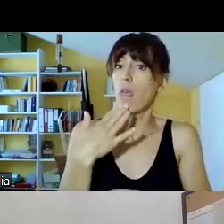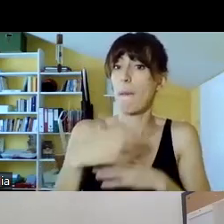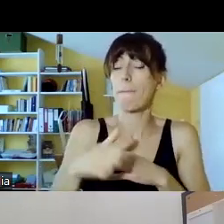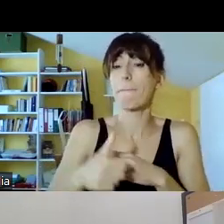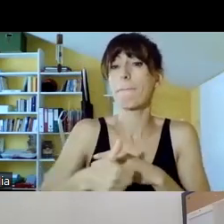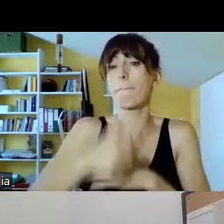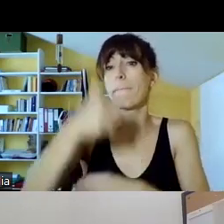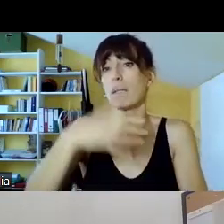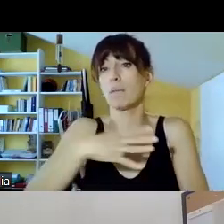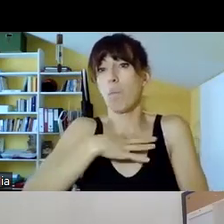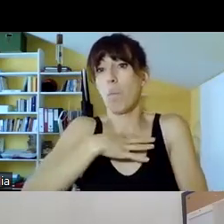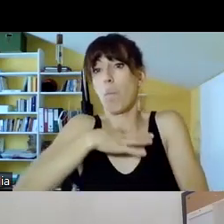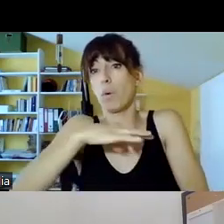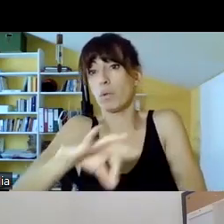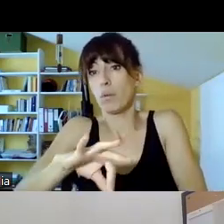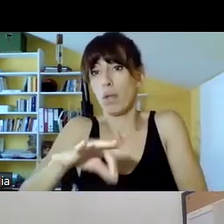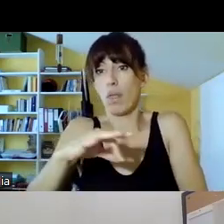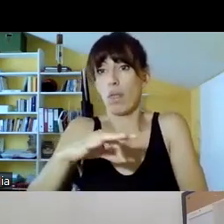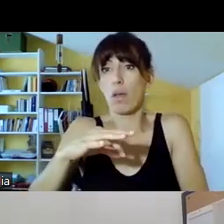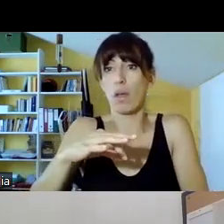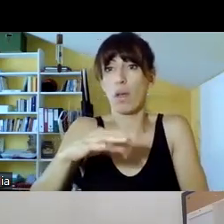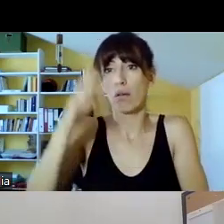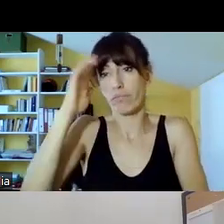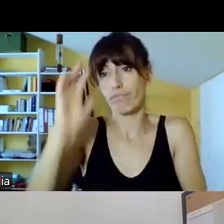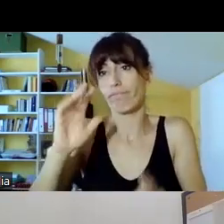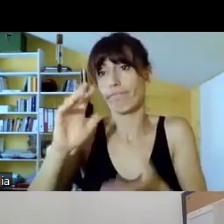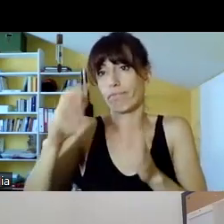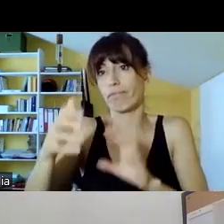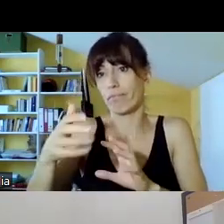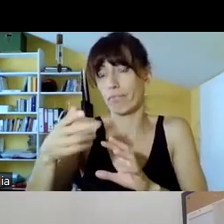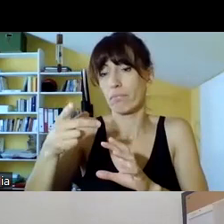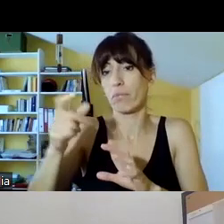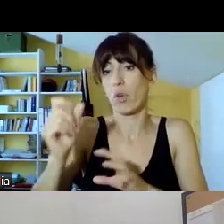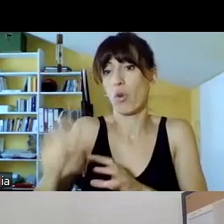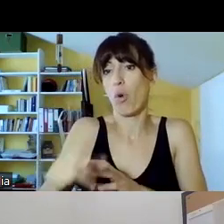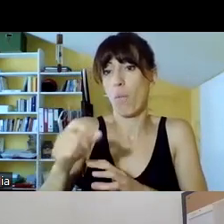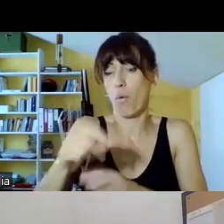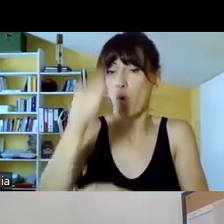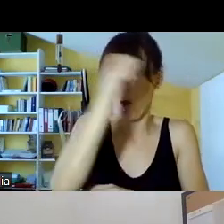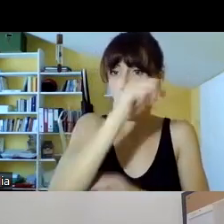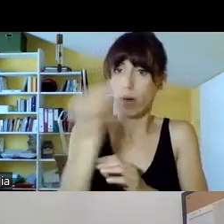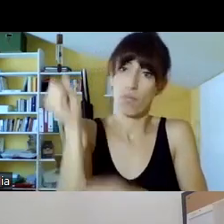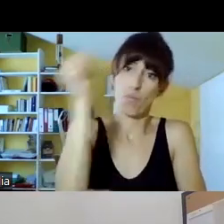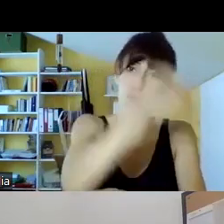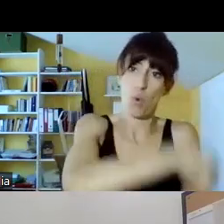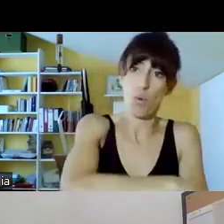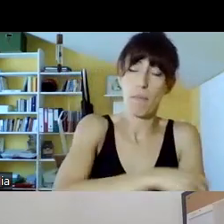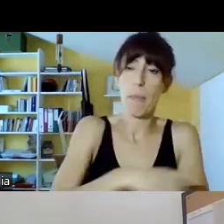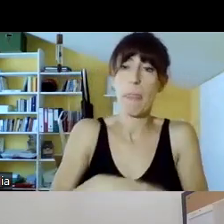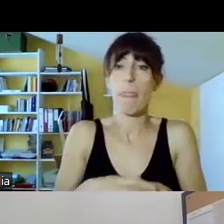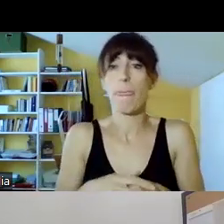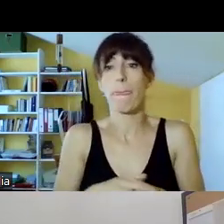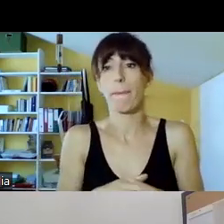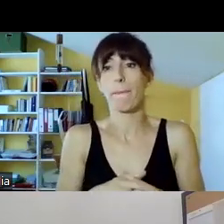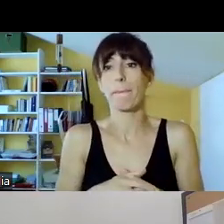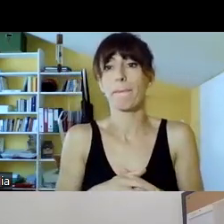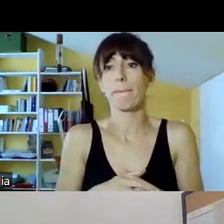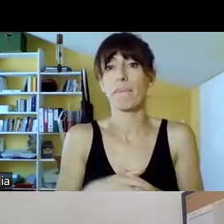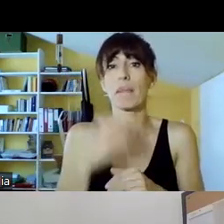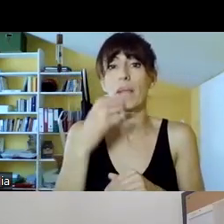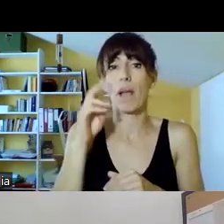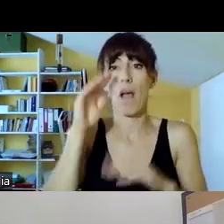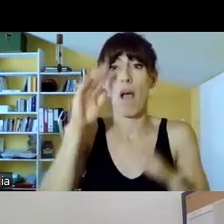prevalencias de trastorno mental común que los hombres. Y si atendemos abajo a la